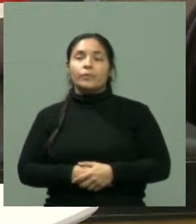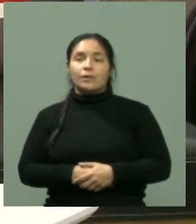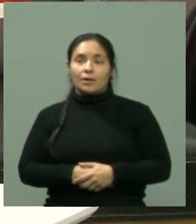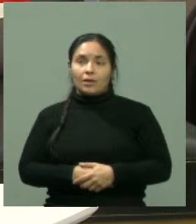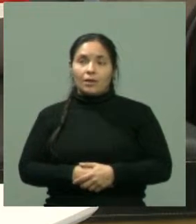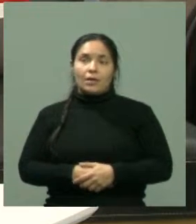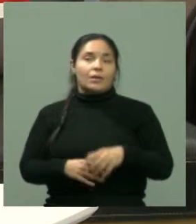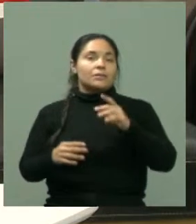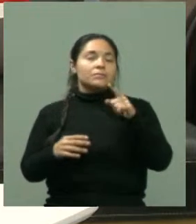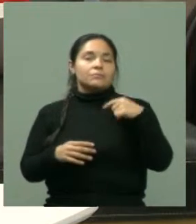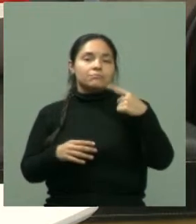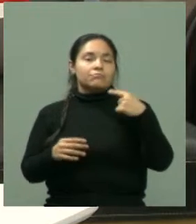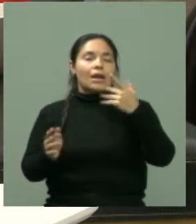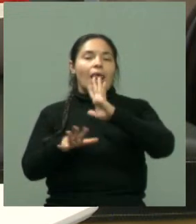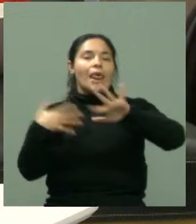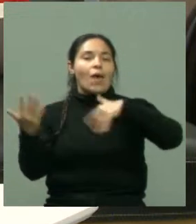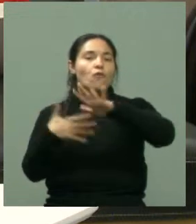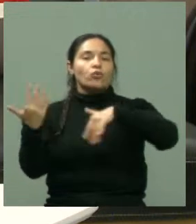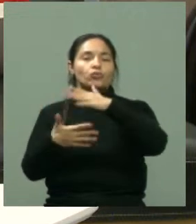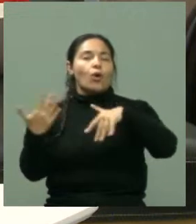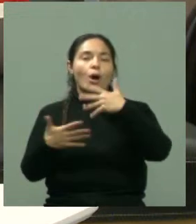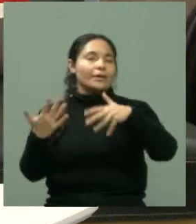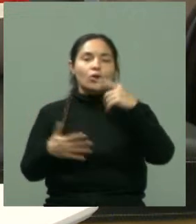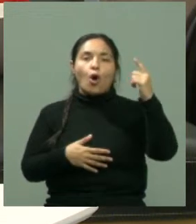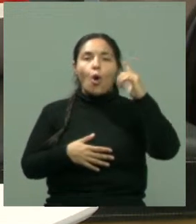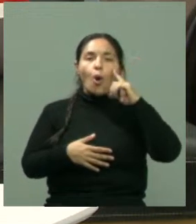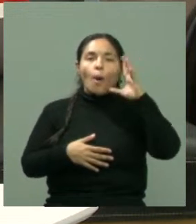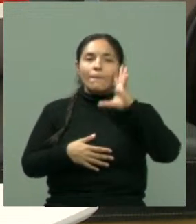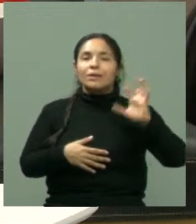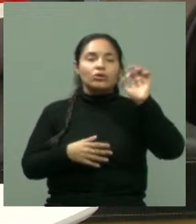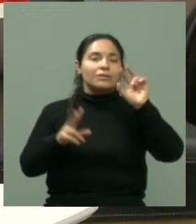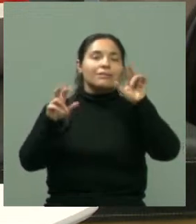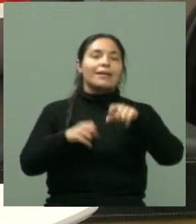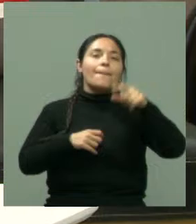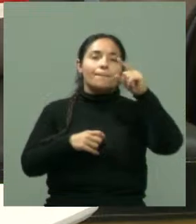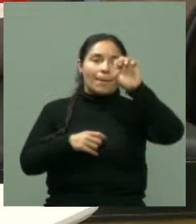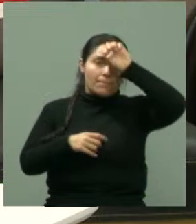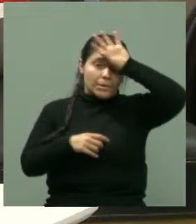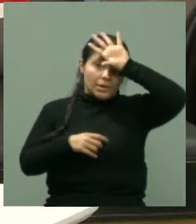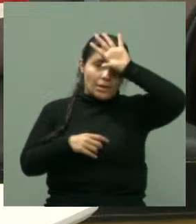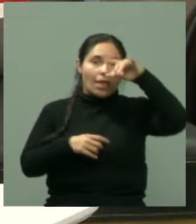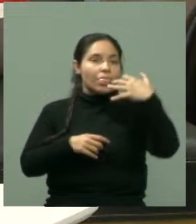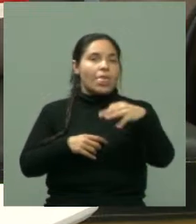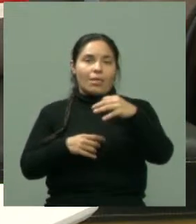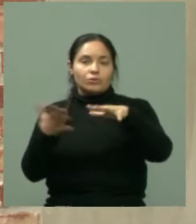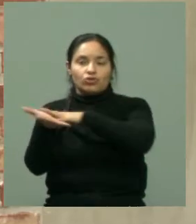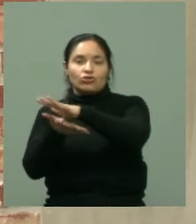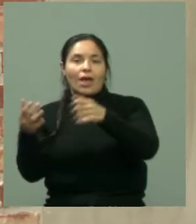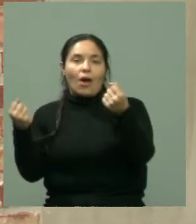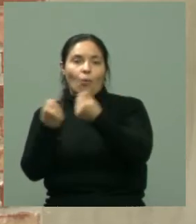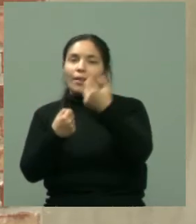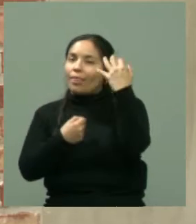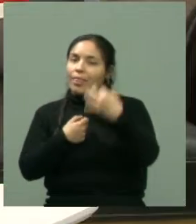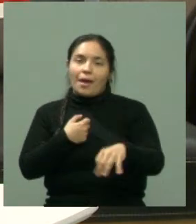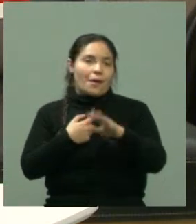todas las regulaciones o ideas que se tienen para proyectos mineros tienen que tener un consenso social, que creo que eso es